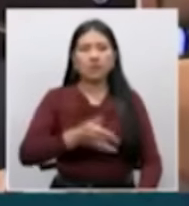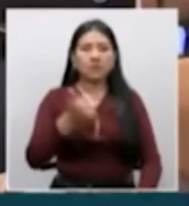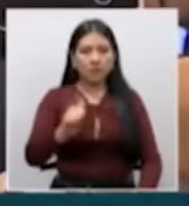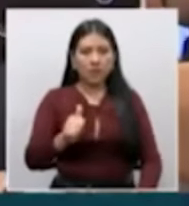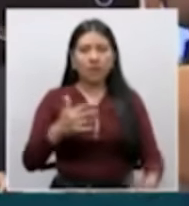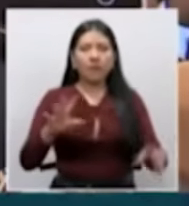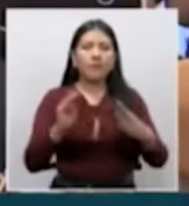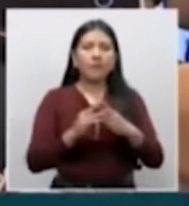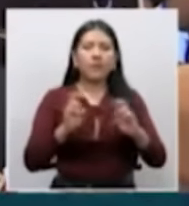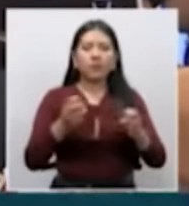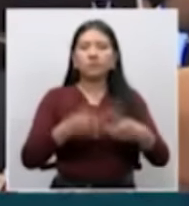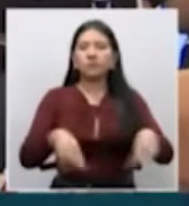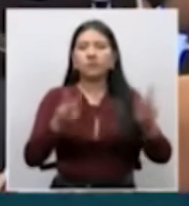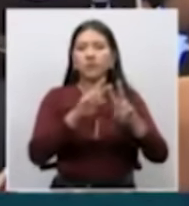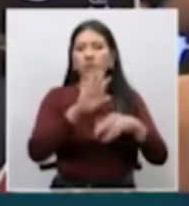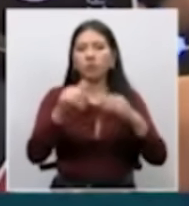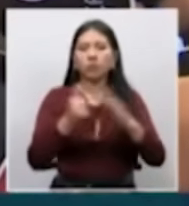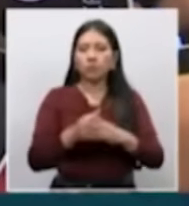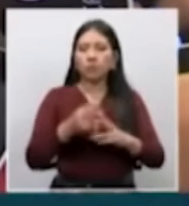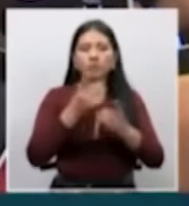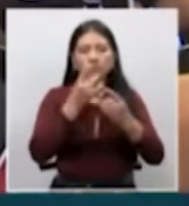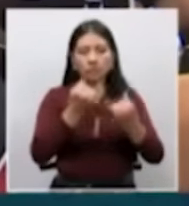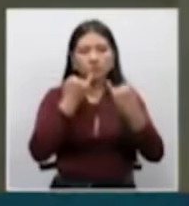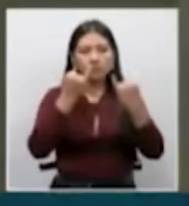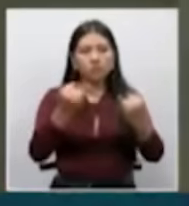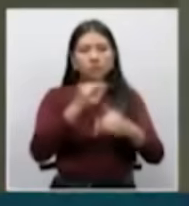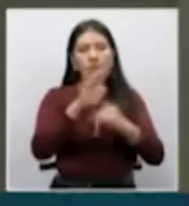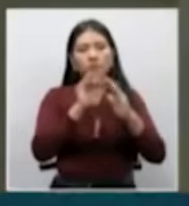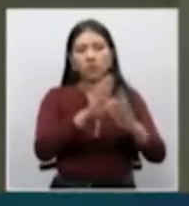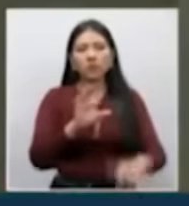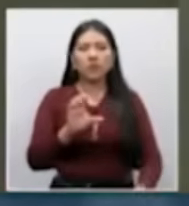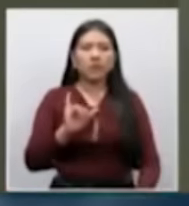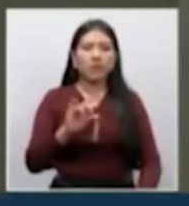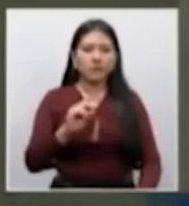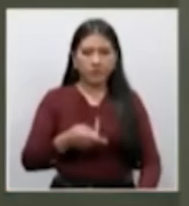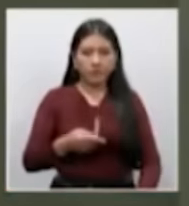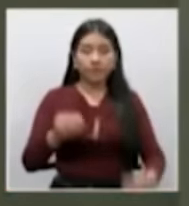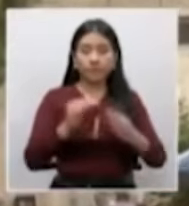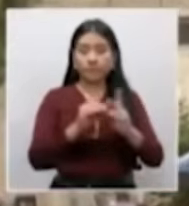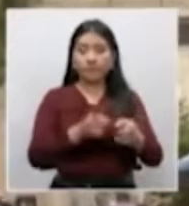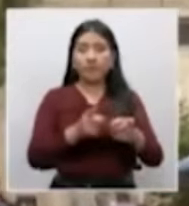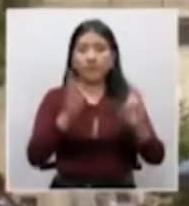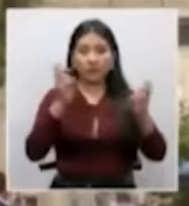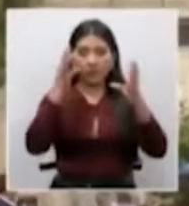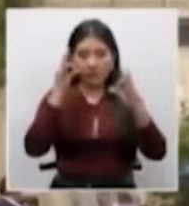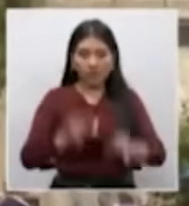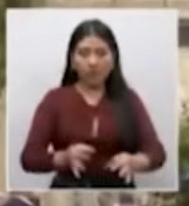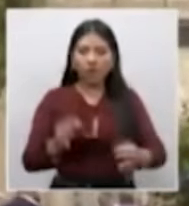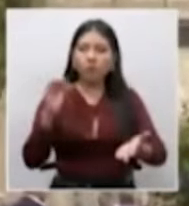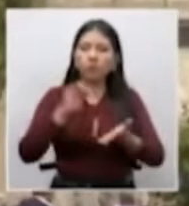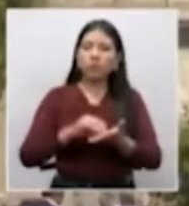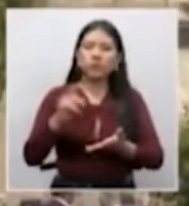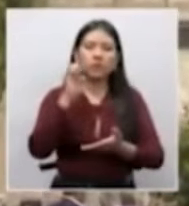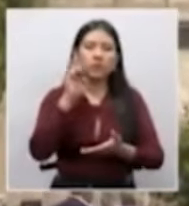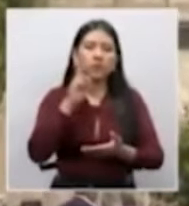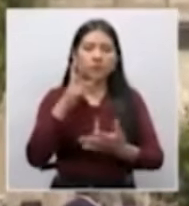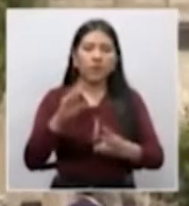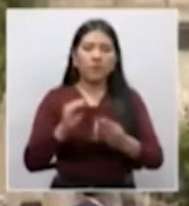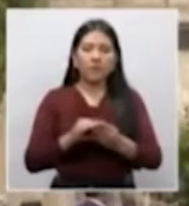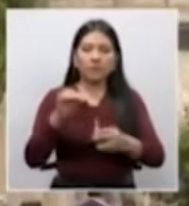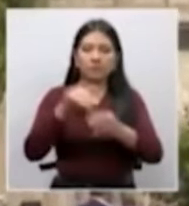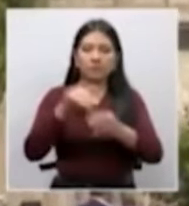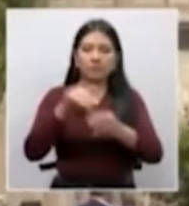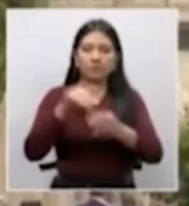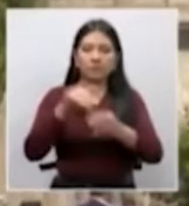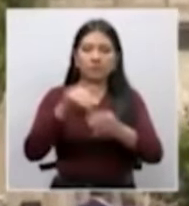validando esta declaración de la cidh según los legisladores con esta decisión el tema de la reelección en Bolivia estaría